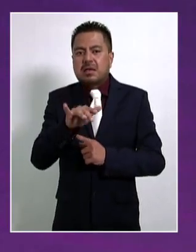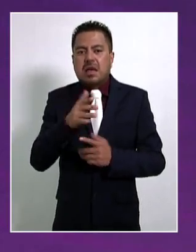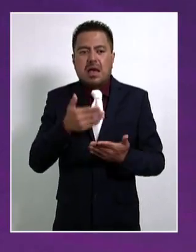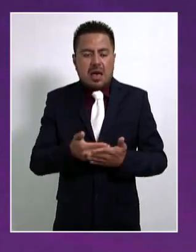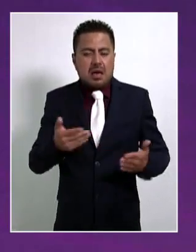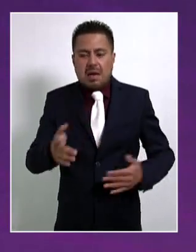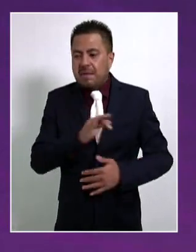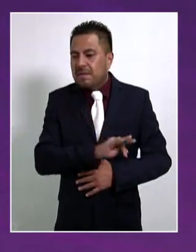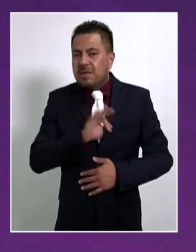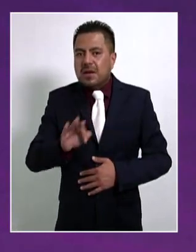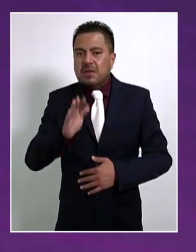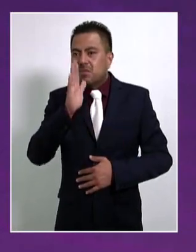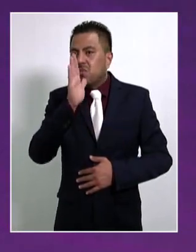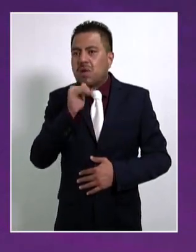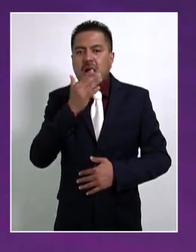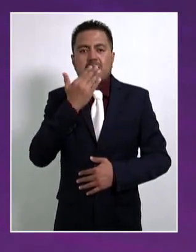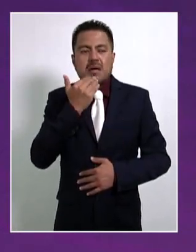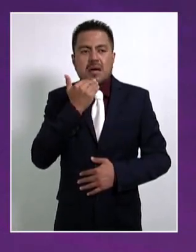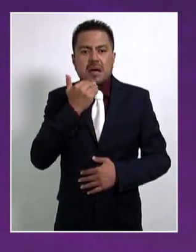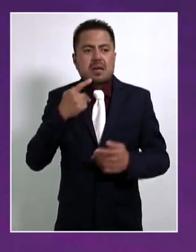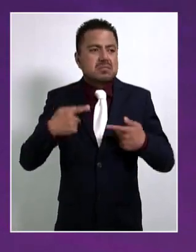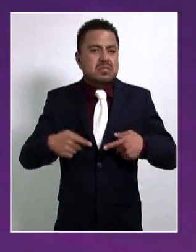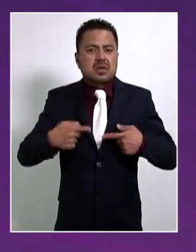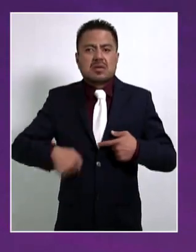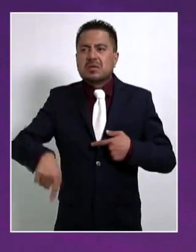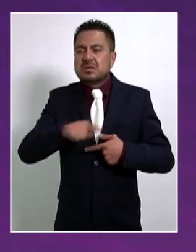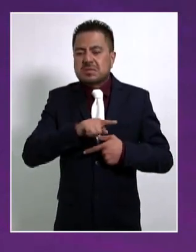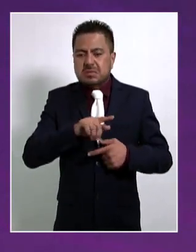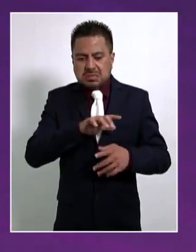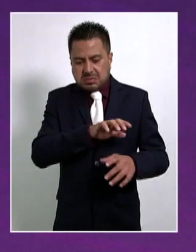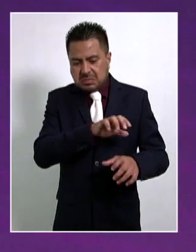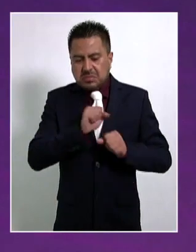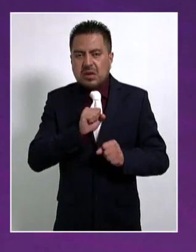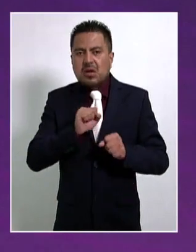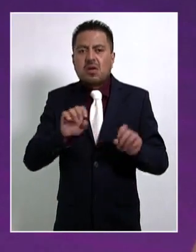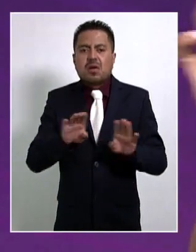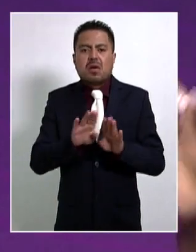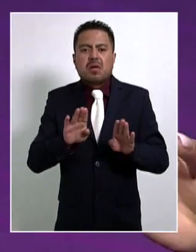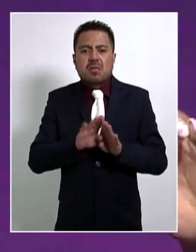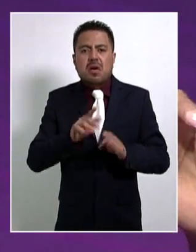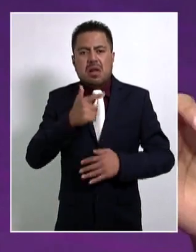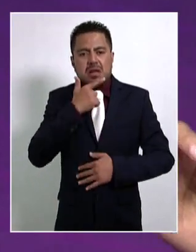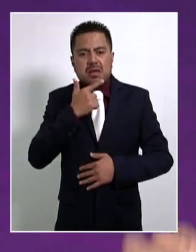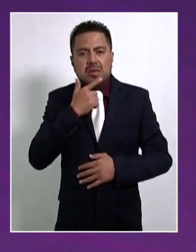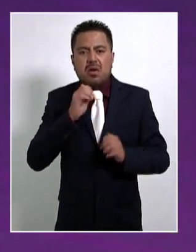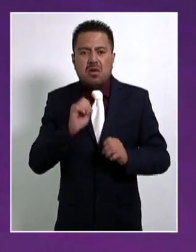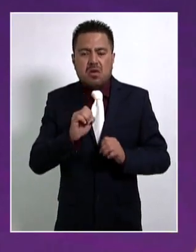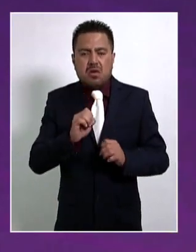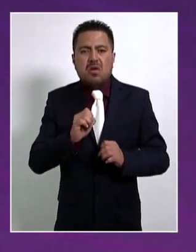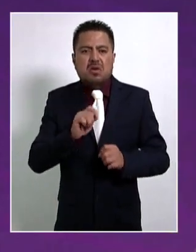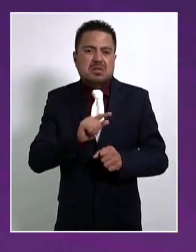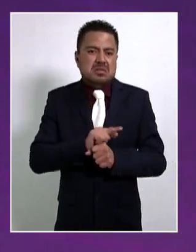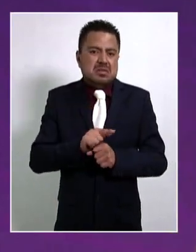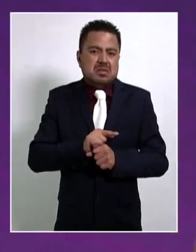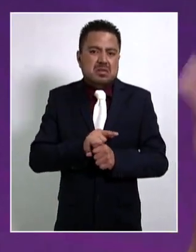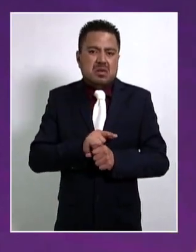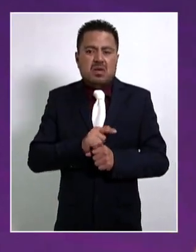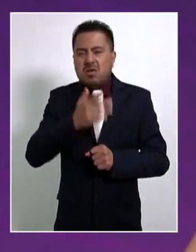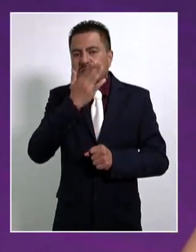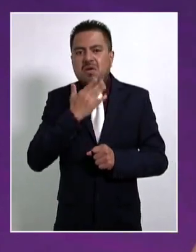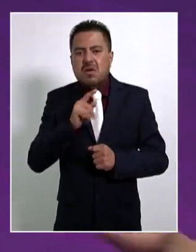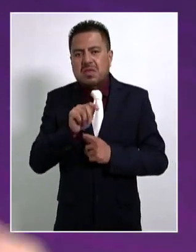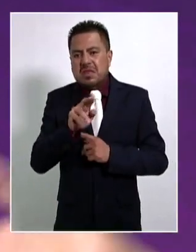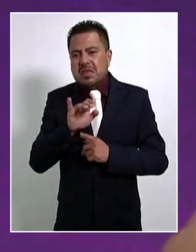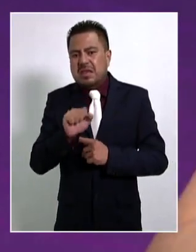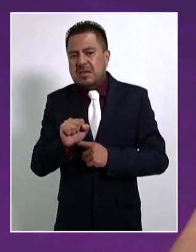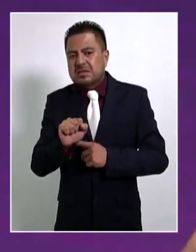la fecha en que no existe ninguna persona asumida públicamente como lesbiana o como homosexual, y mucho menos, por supuesto,